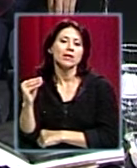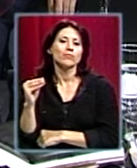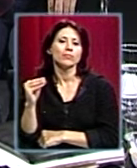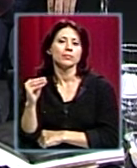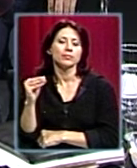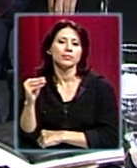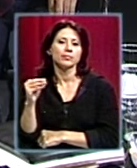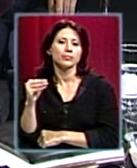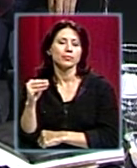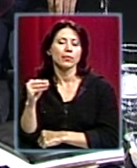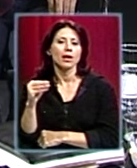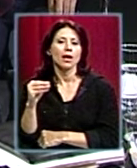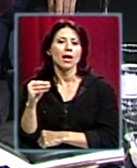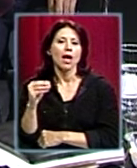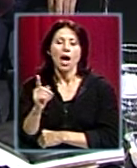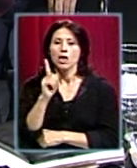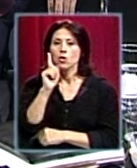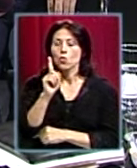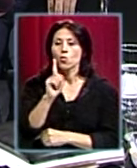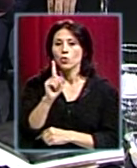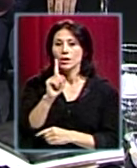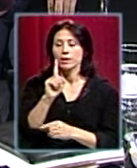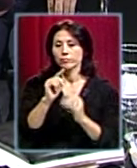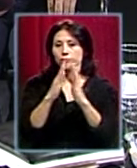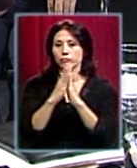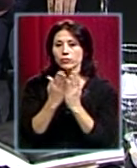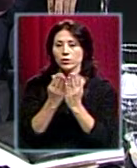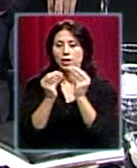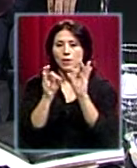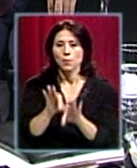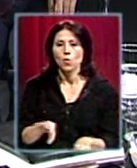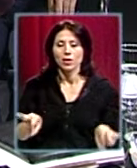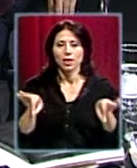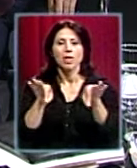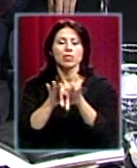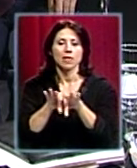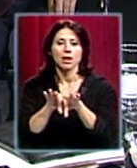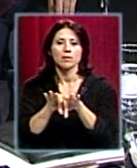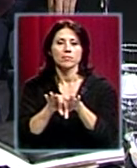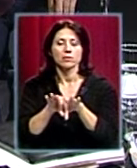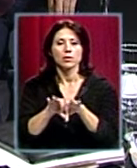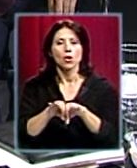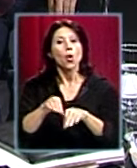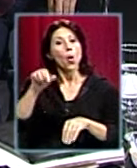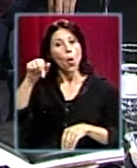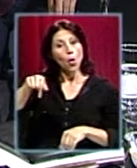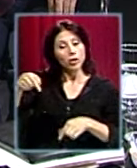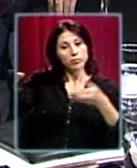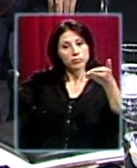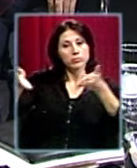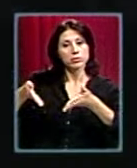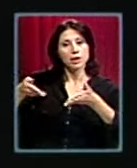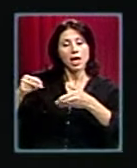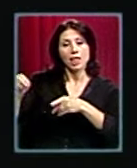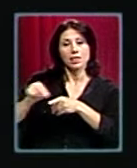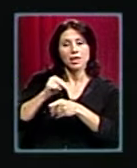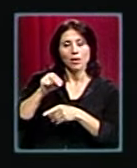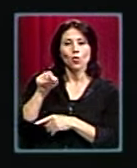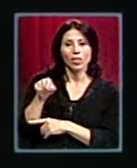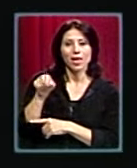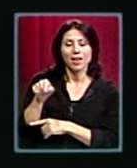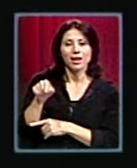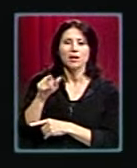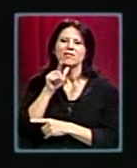hay una producción importante, pues hoy tienen al nieto, que es